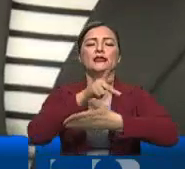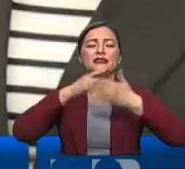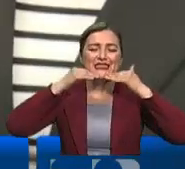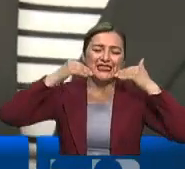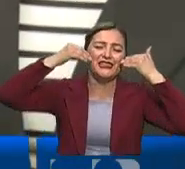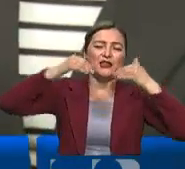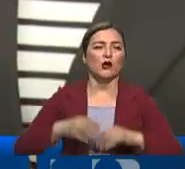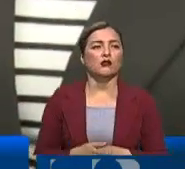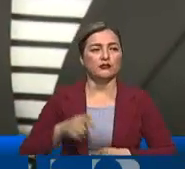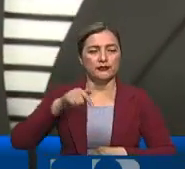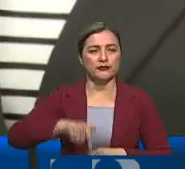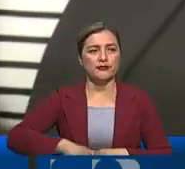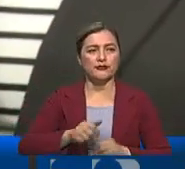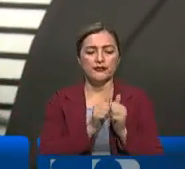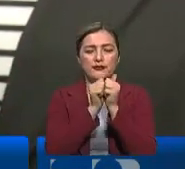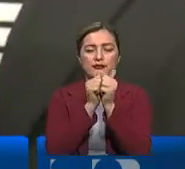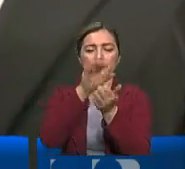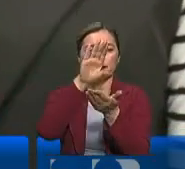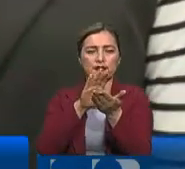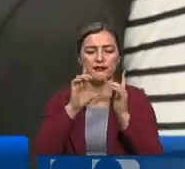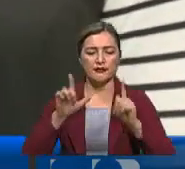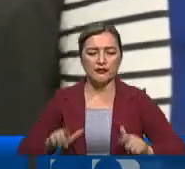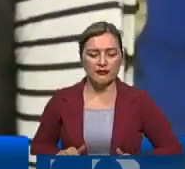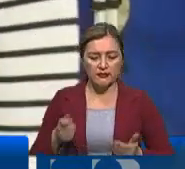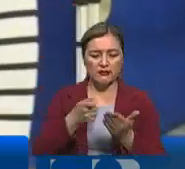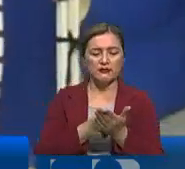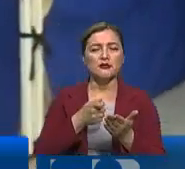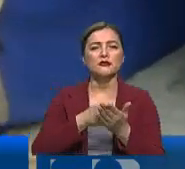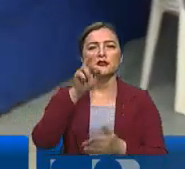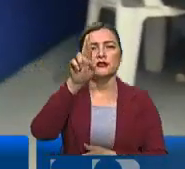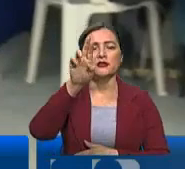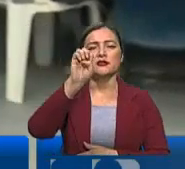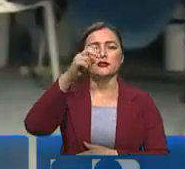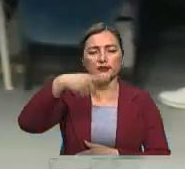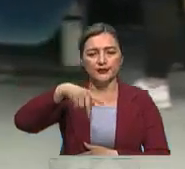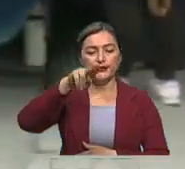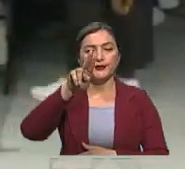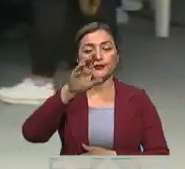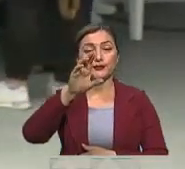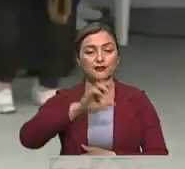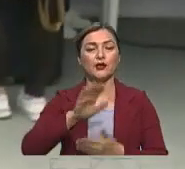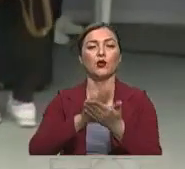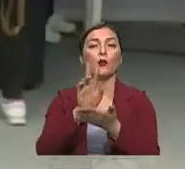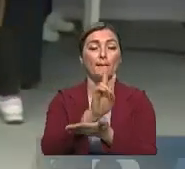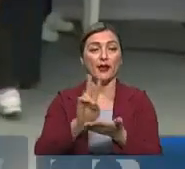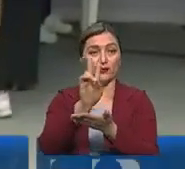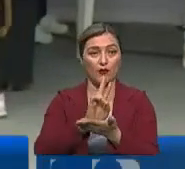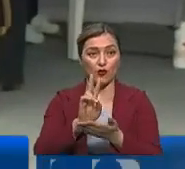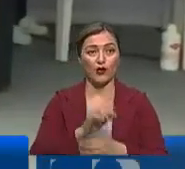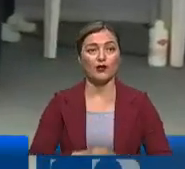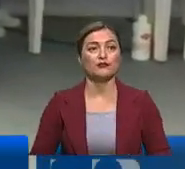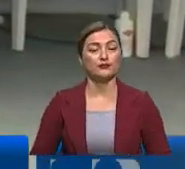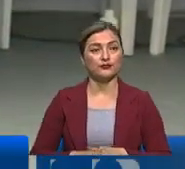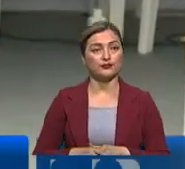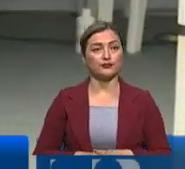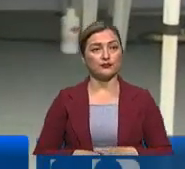están acompañando en nuestro centro de salud de la Plaza de la República, de Villaflora, perdón. ¿De qué hora a qué hora?